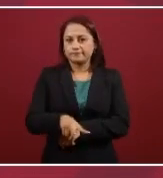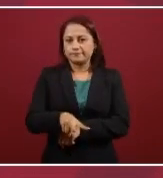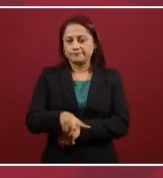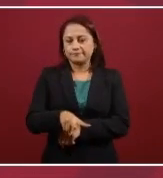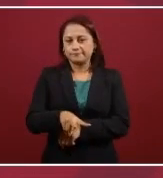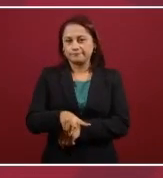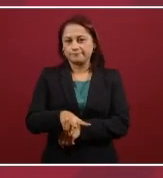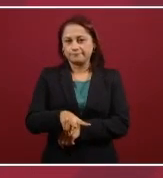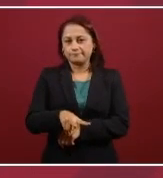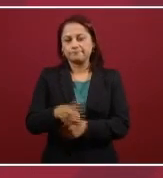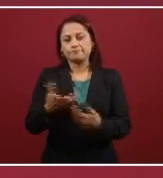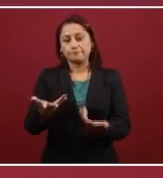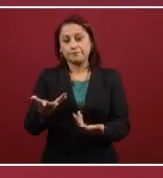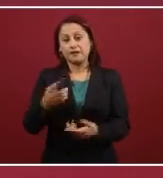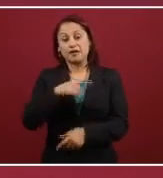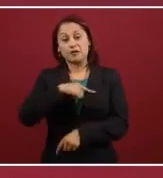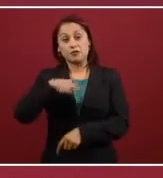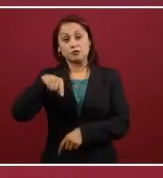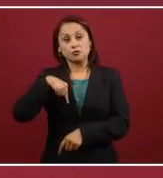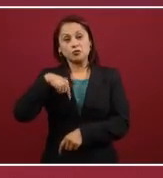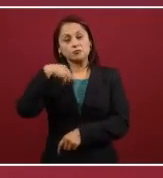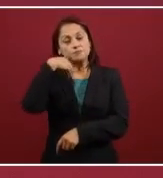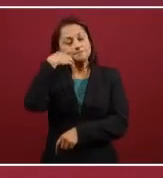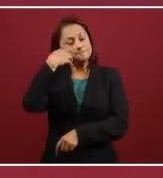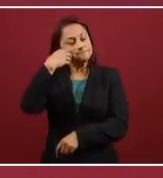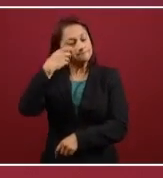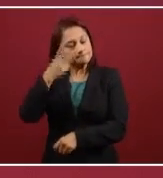tenemos la voluntad de hacerlo